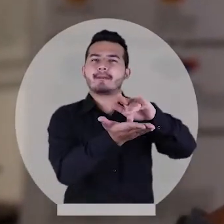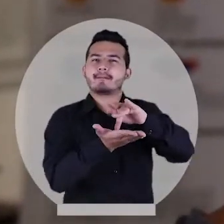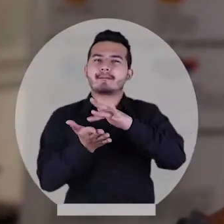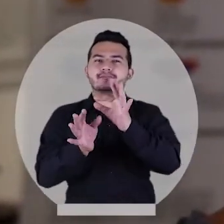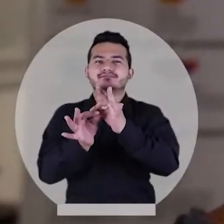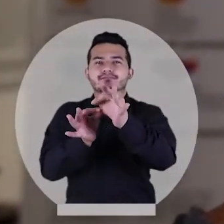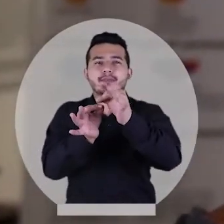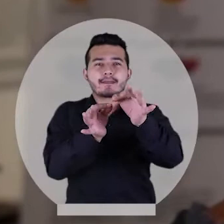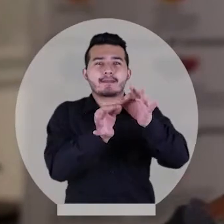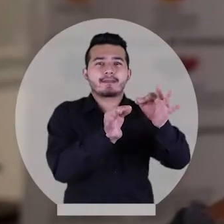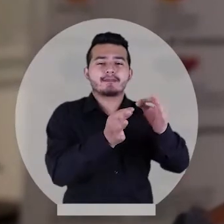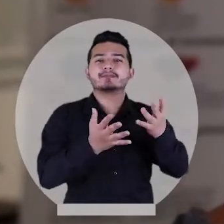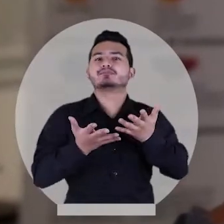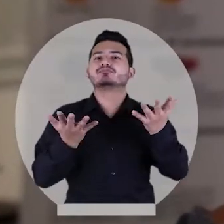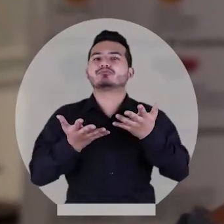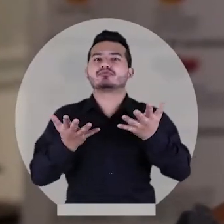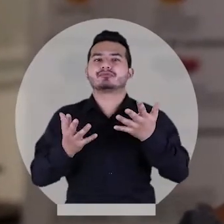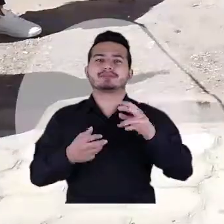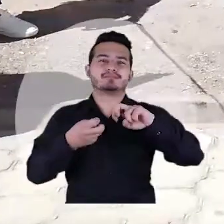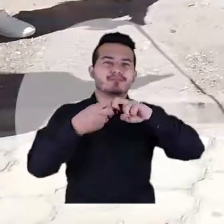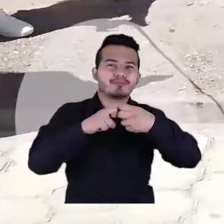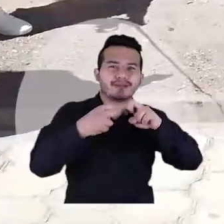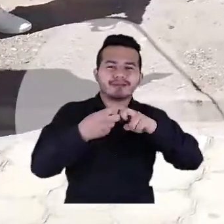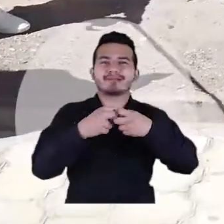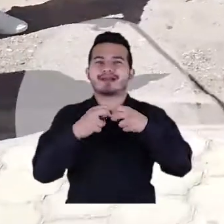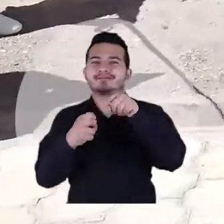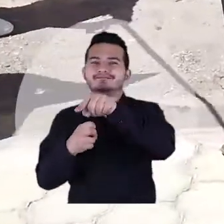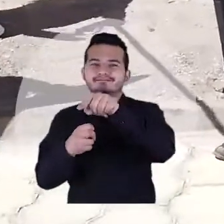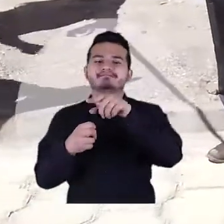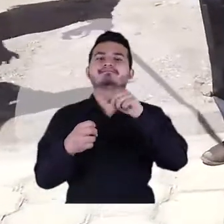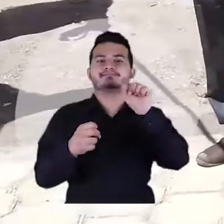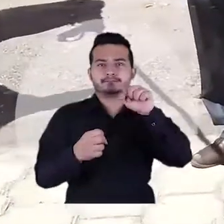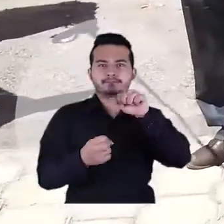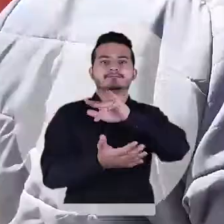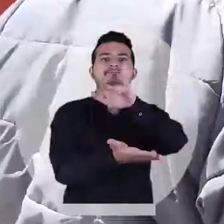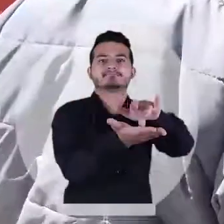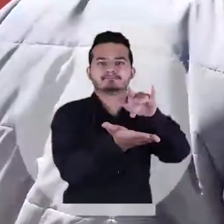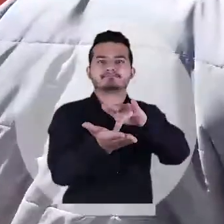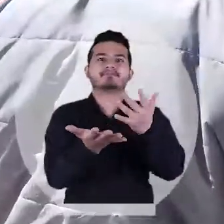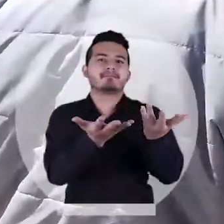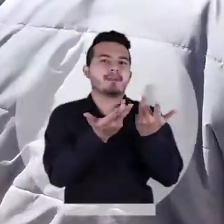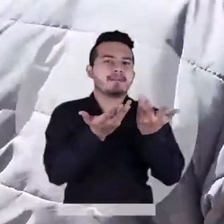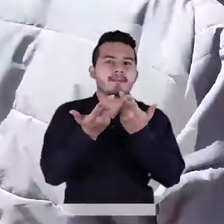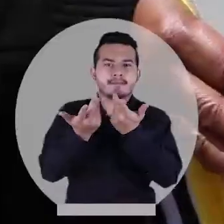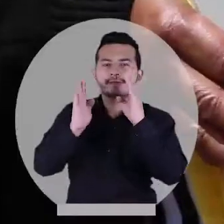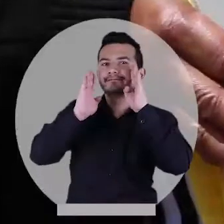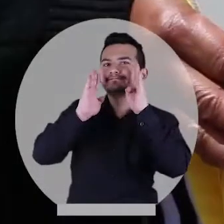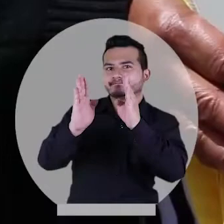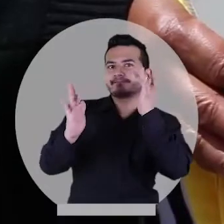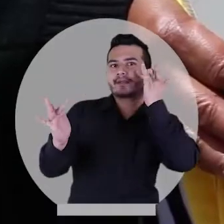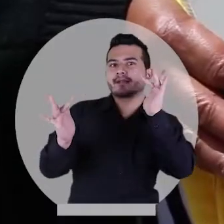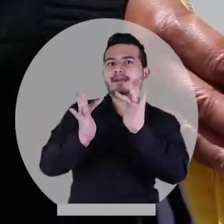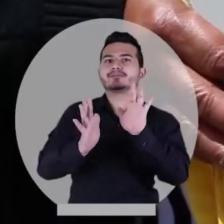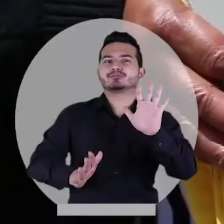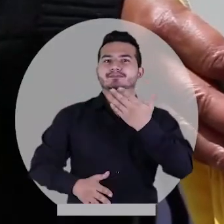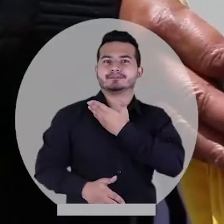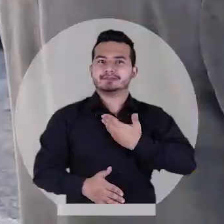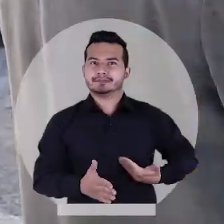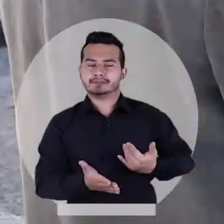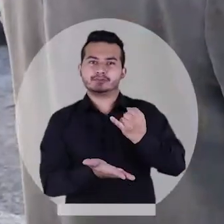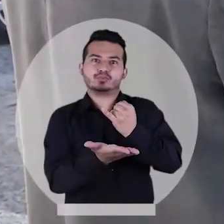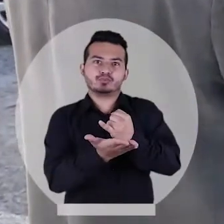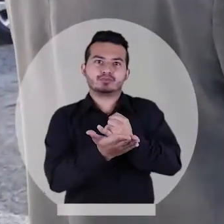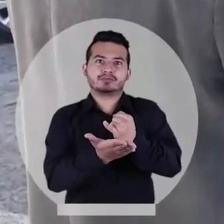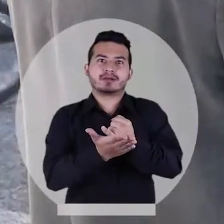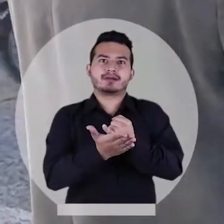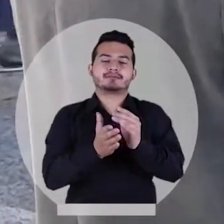en cada comuna y corregimiento se convierte en una herramienta importante, porque es en los territorios donde él va a escuchar de cerca